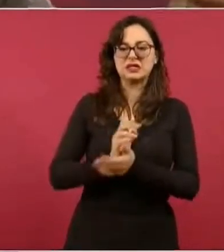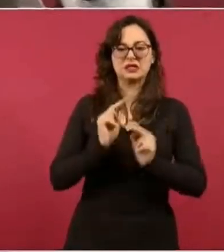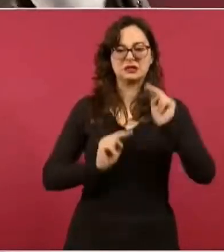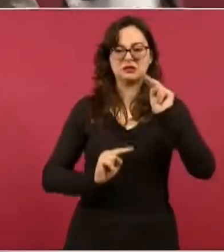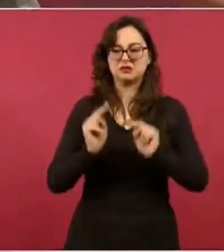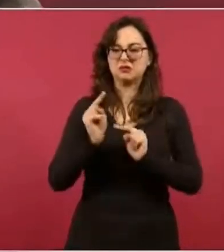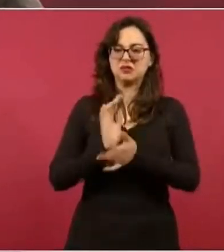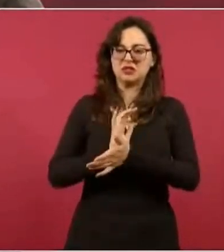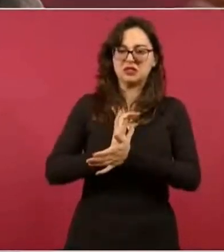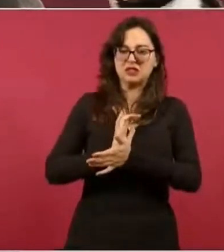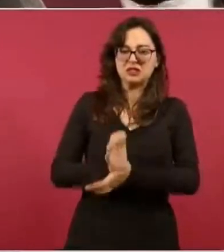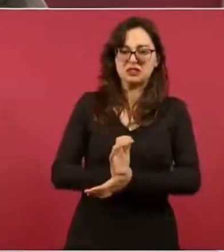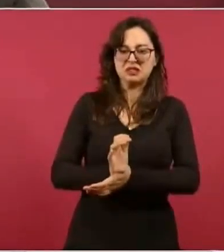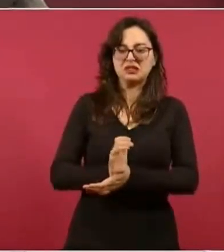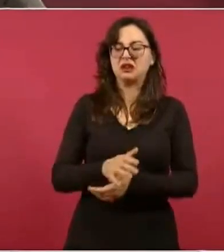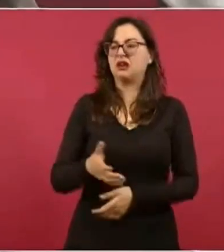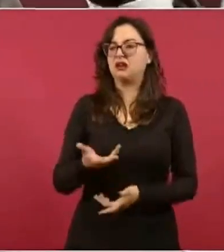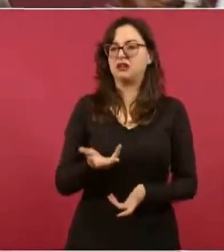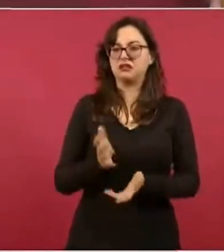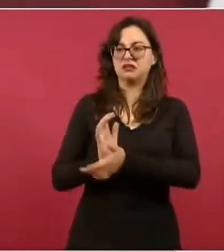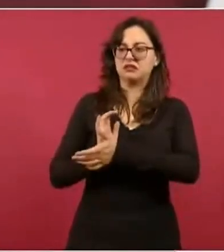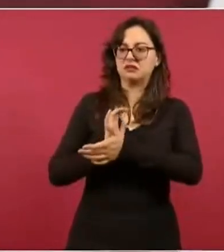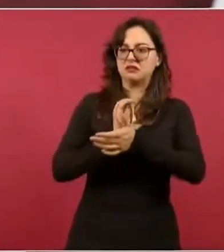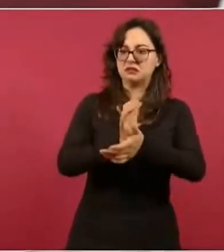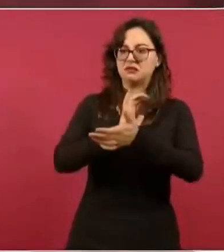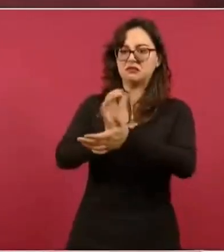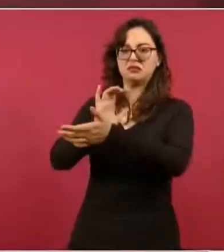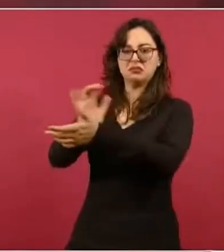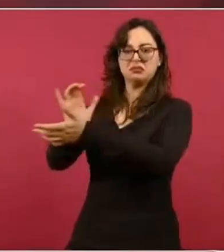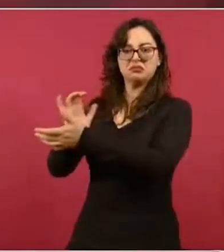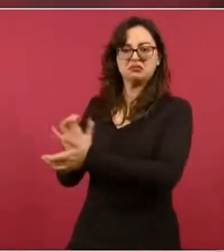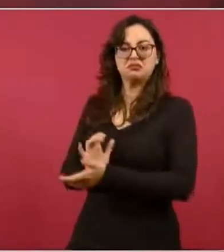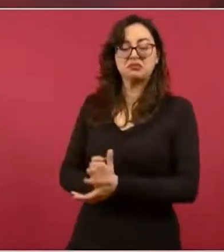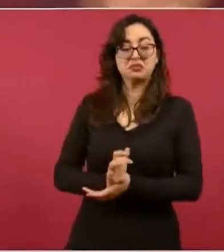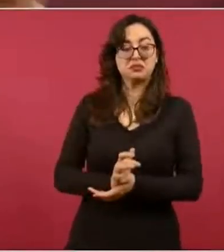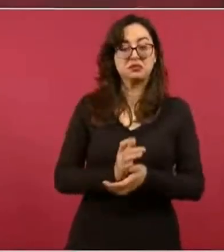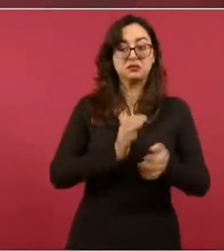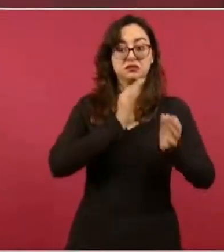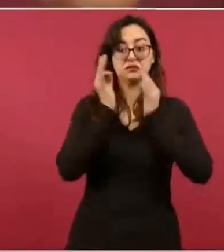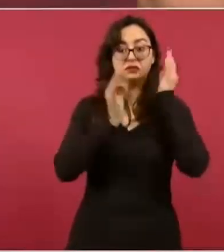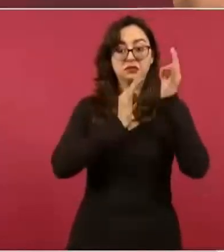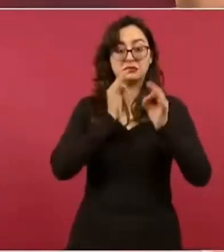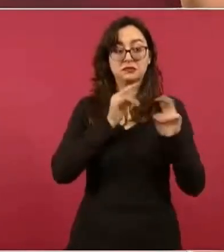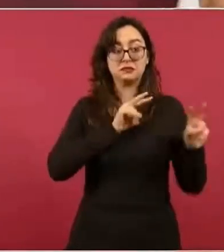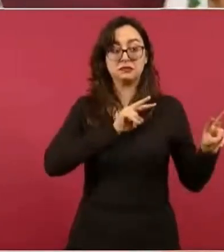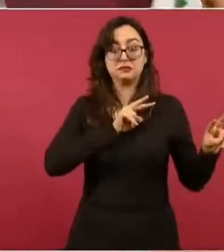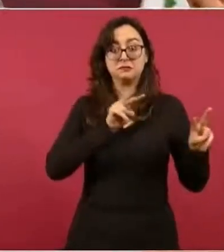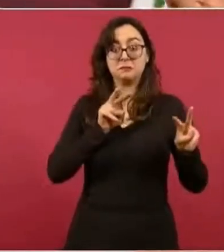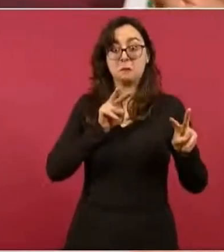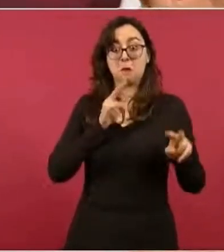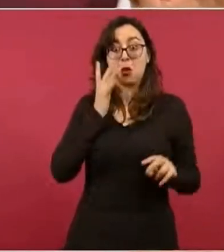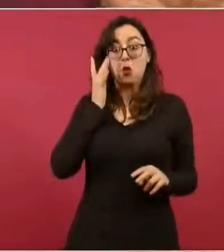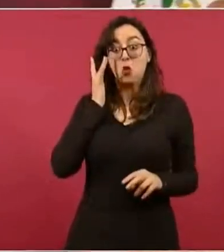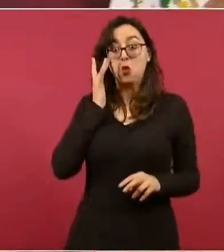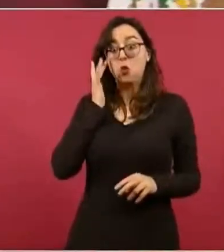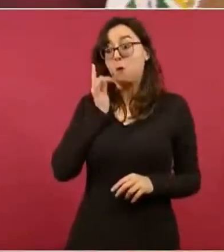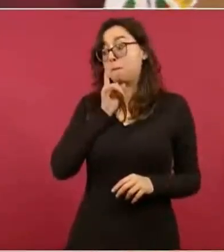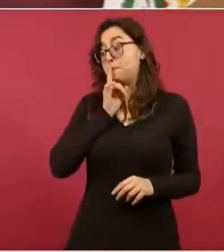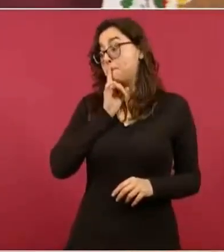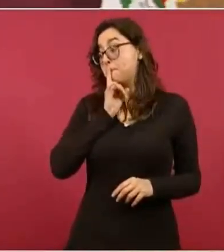sabe quién es López Dóriga ya sabe quién he sido